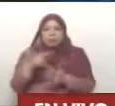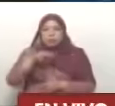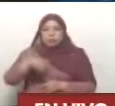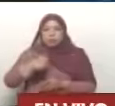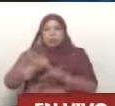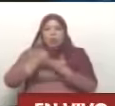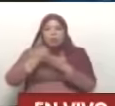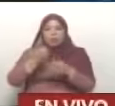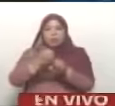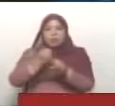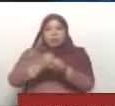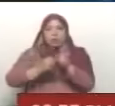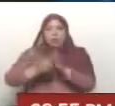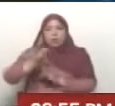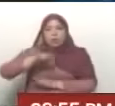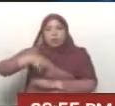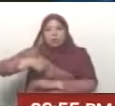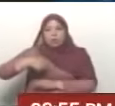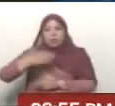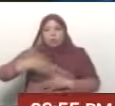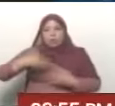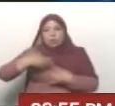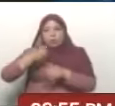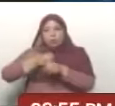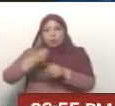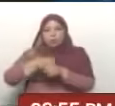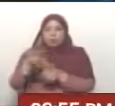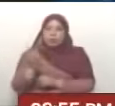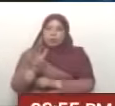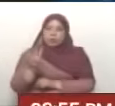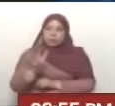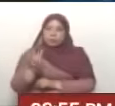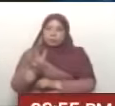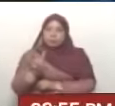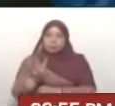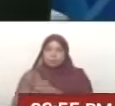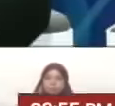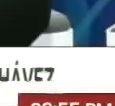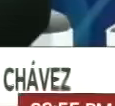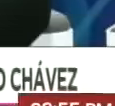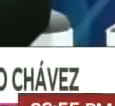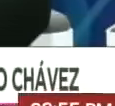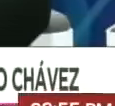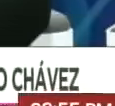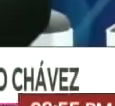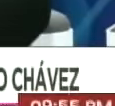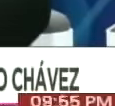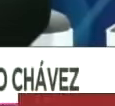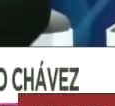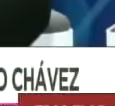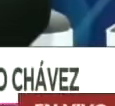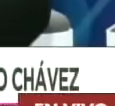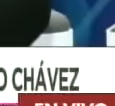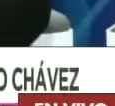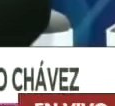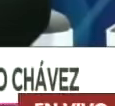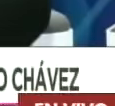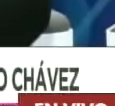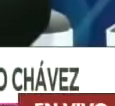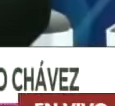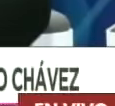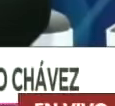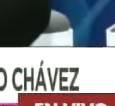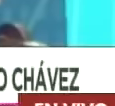esos compatriotas y sigamos adelante por el bienestar del país. Así es. Bonito, ¿no? Una comunidad guayú en pleno